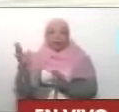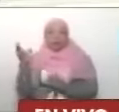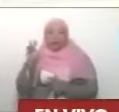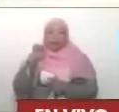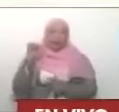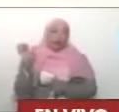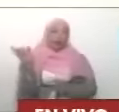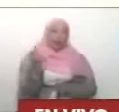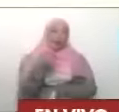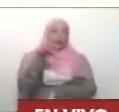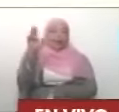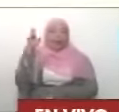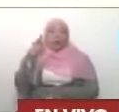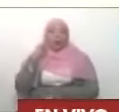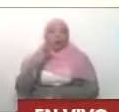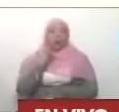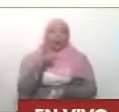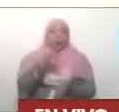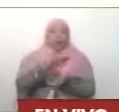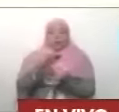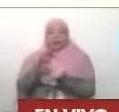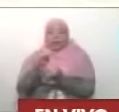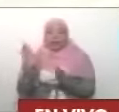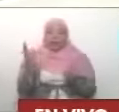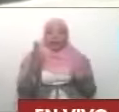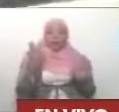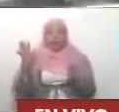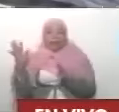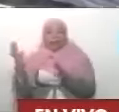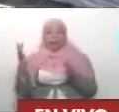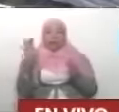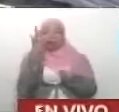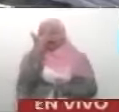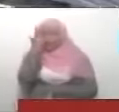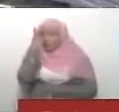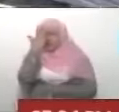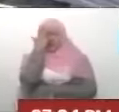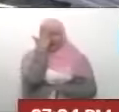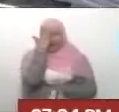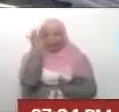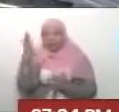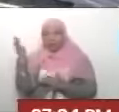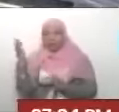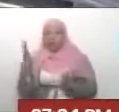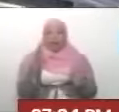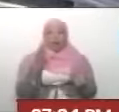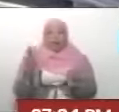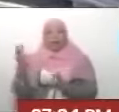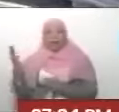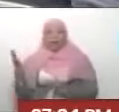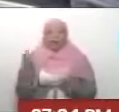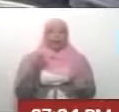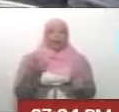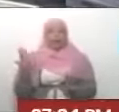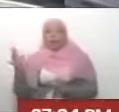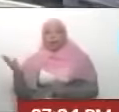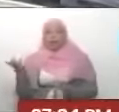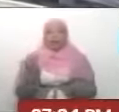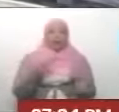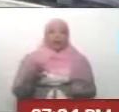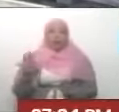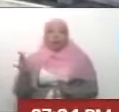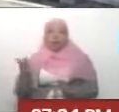es, Guayana es, Guayana es, Guayana es. Hay